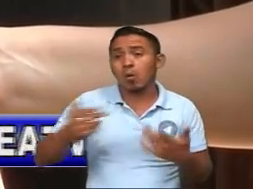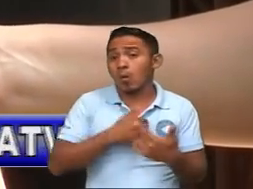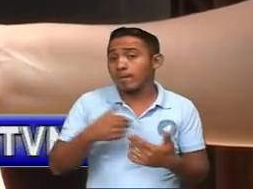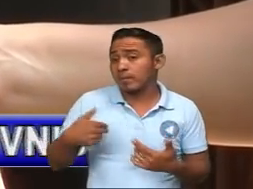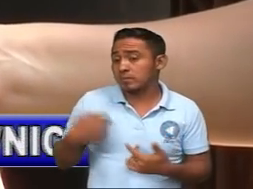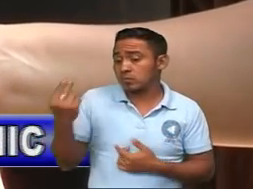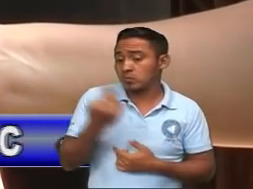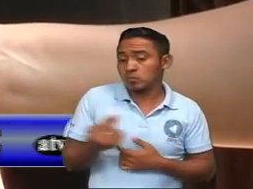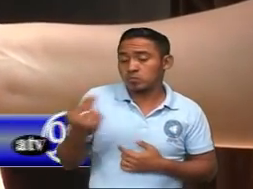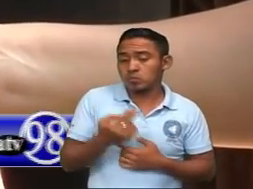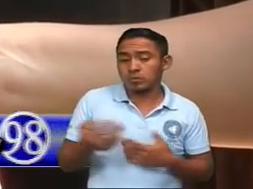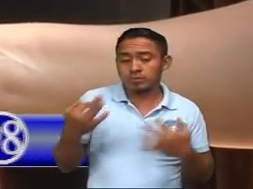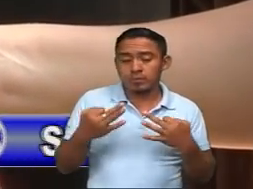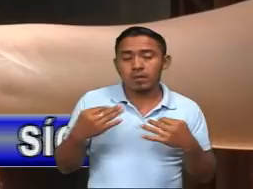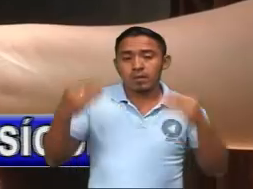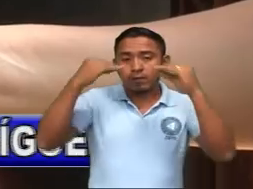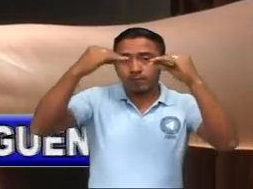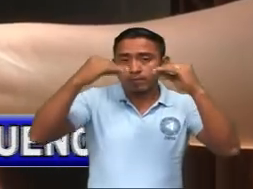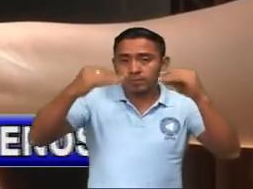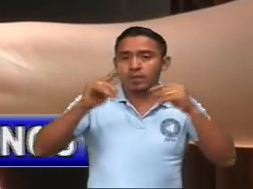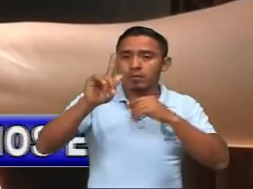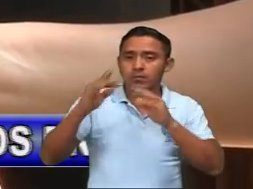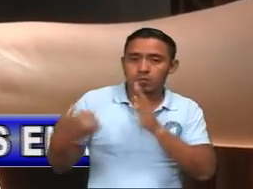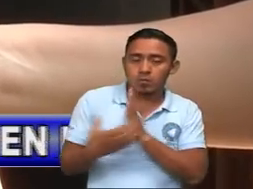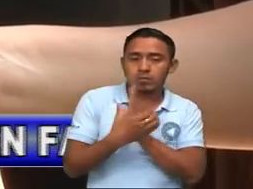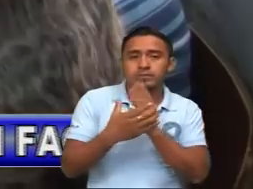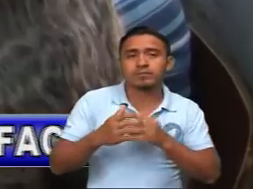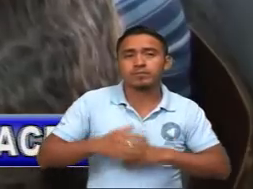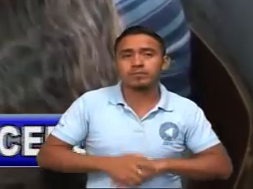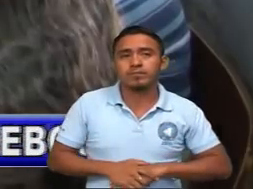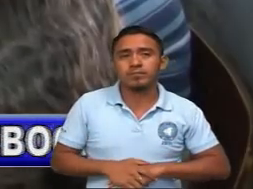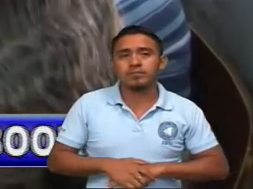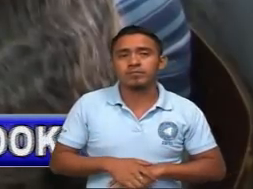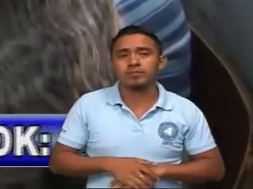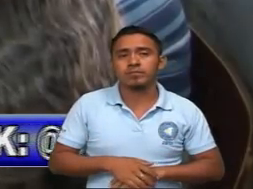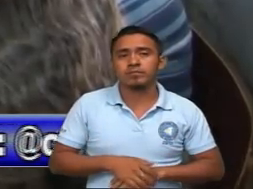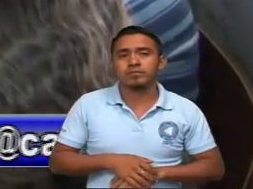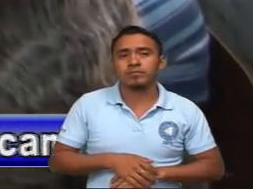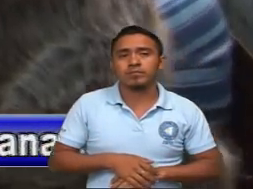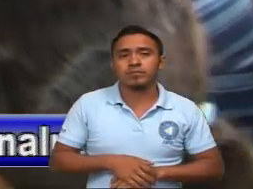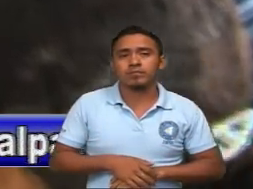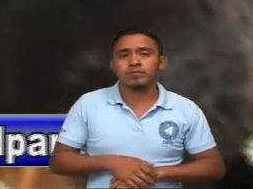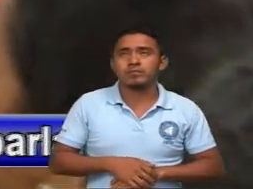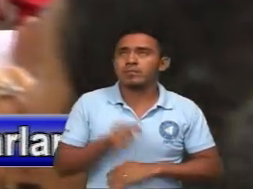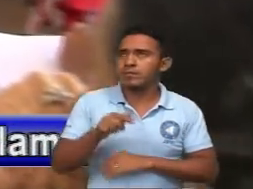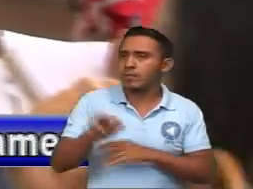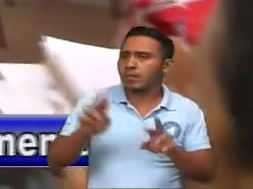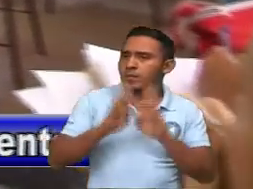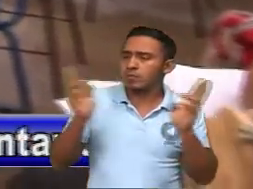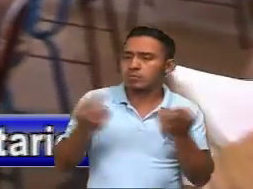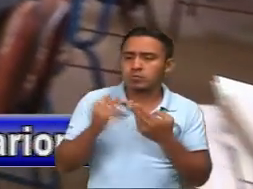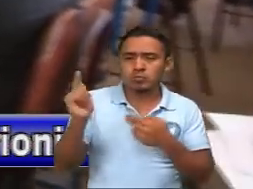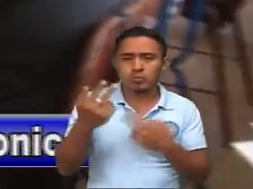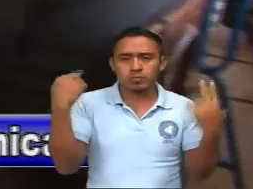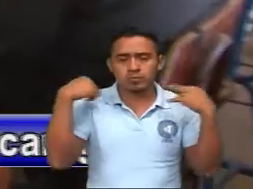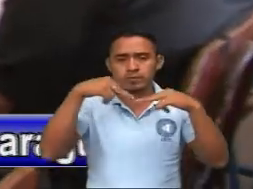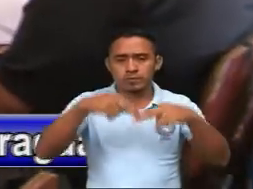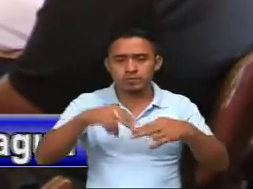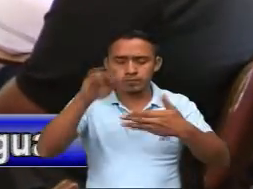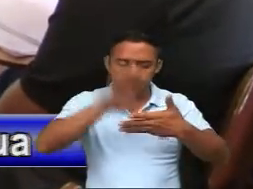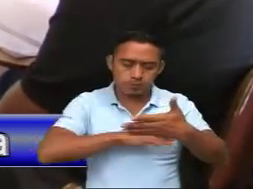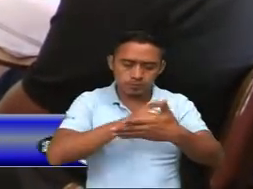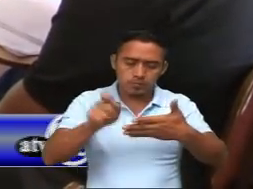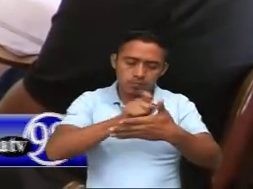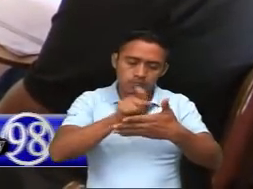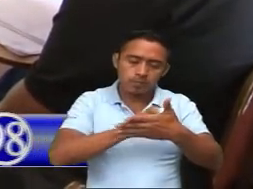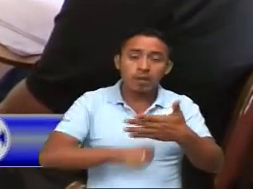debemos usar la tecnología, la educación en la tecnología? En este encuentro, los docentes trabajaron la programación de